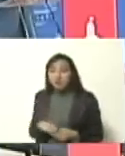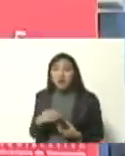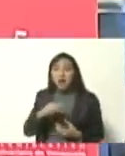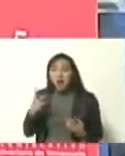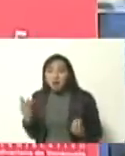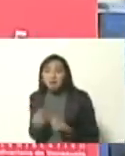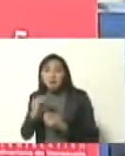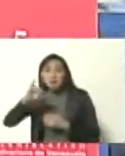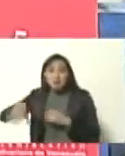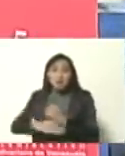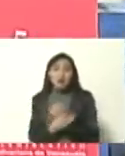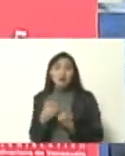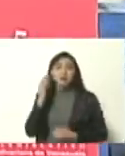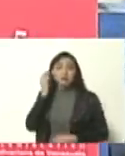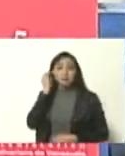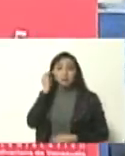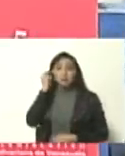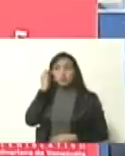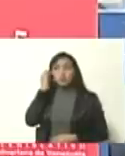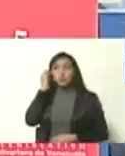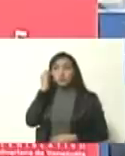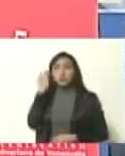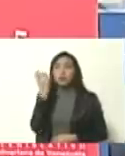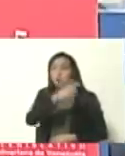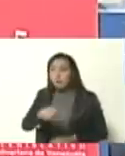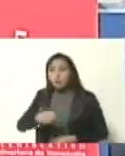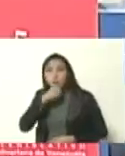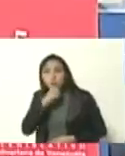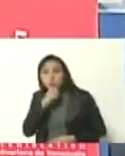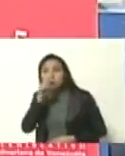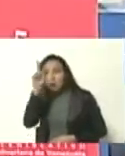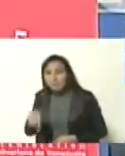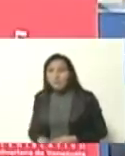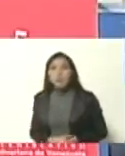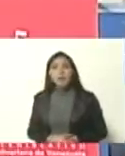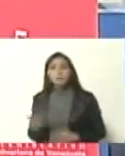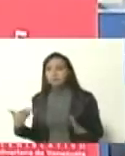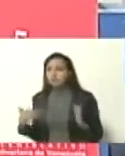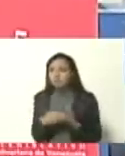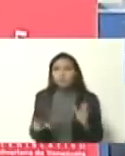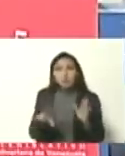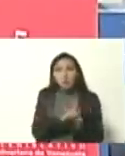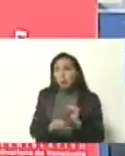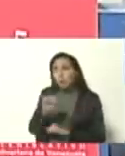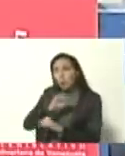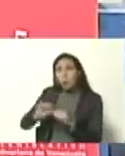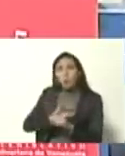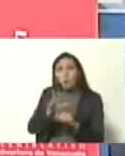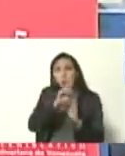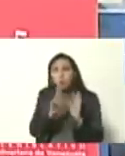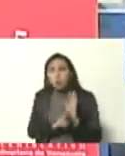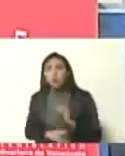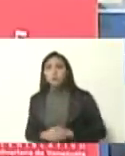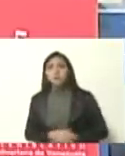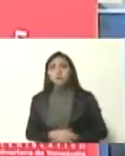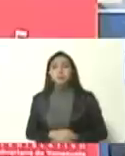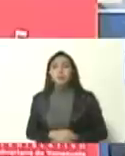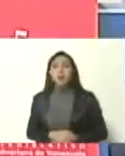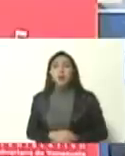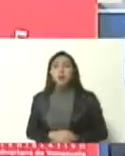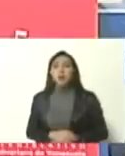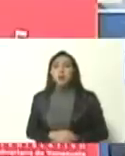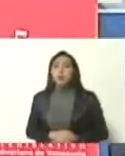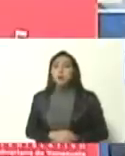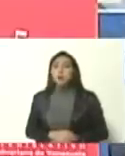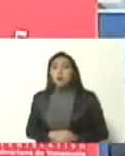sumaban 56. Señores de la tercera edad allí, por cierto, violentando las normas de bioseguridad. Eran tan pocos que